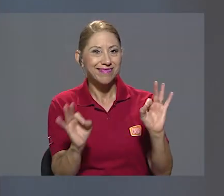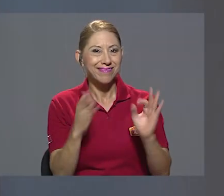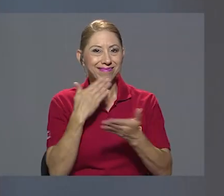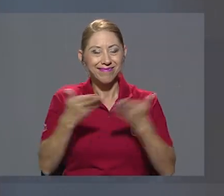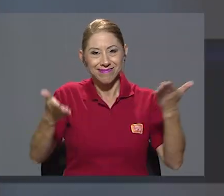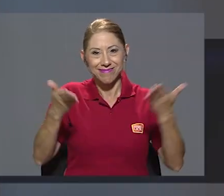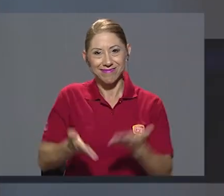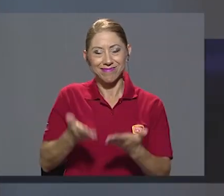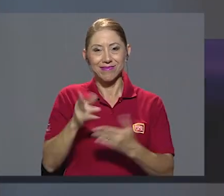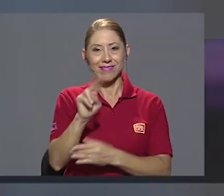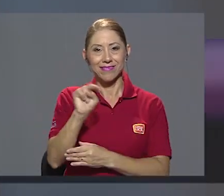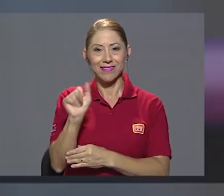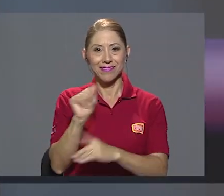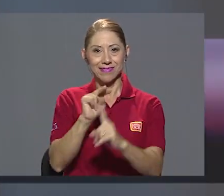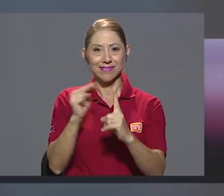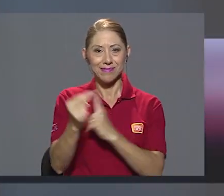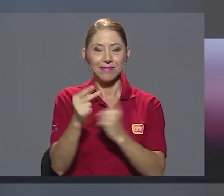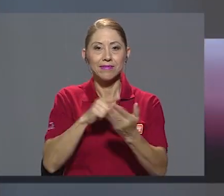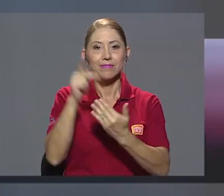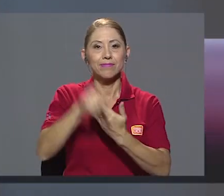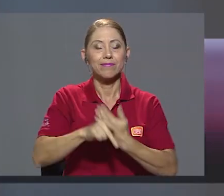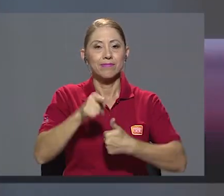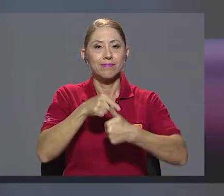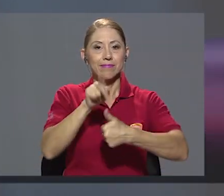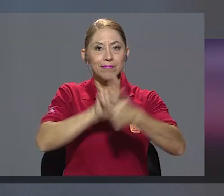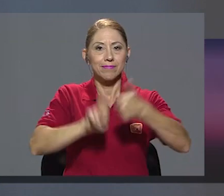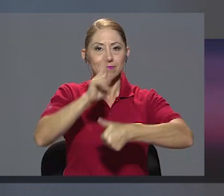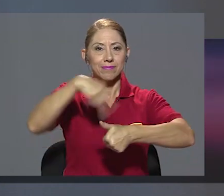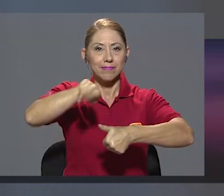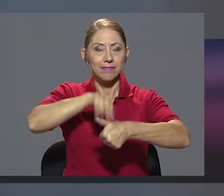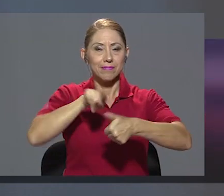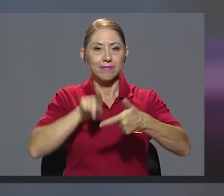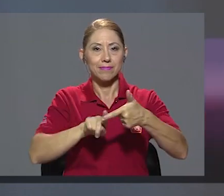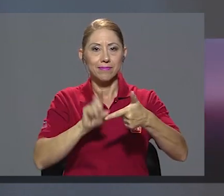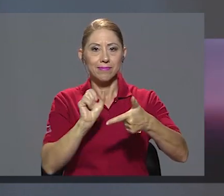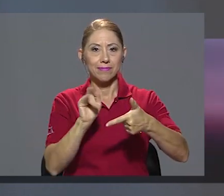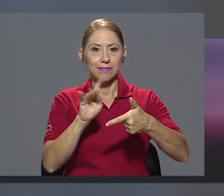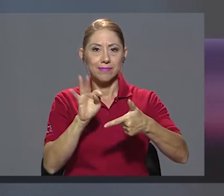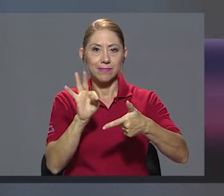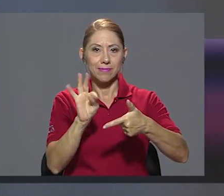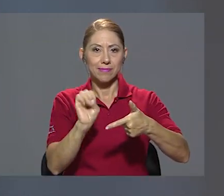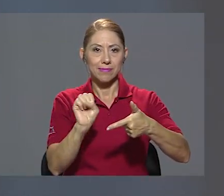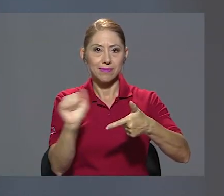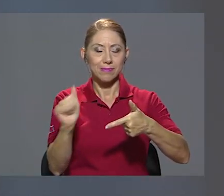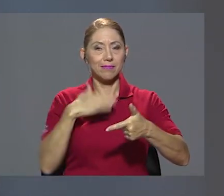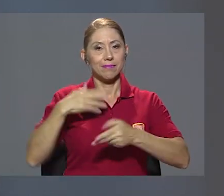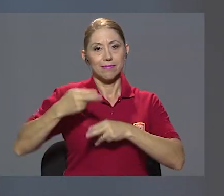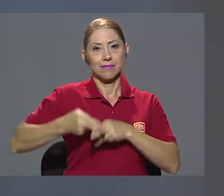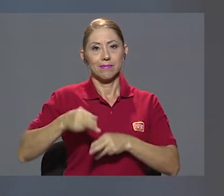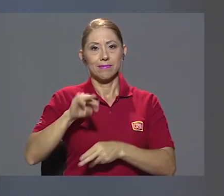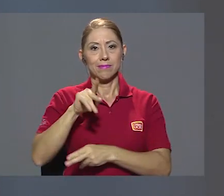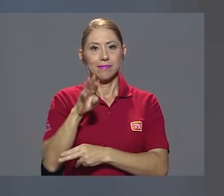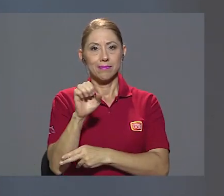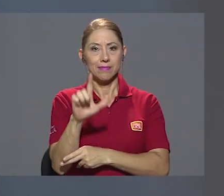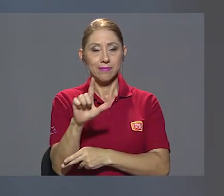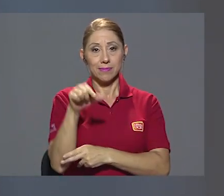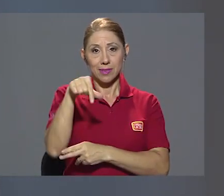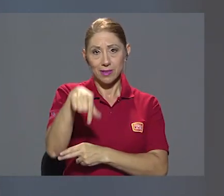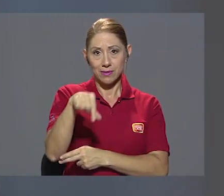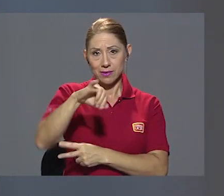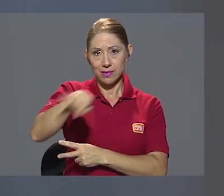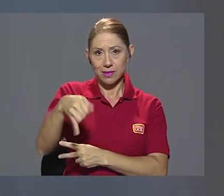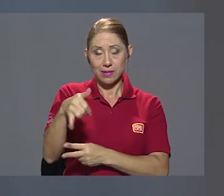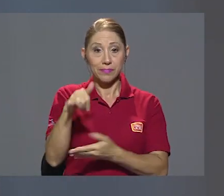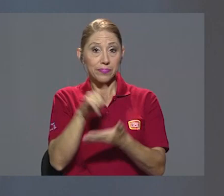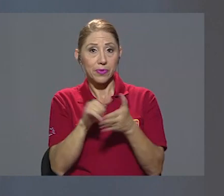Hola, ¿qué tal? Bienvenidos a una edición más de Una Mirada, el programa de la Universidad Nacional y del CINAR S.A. Mi nombre es Maribel Quiroz Jara y